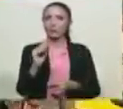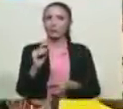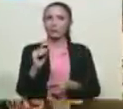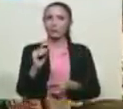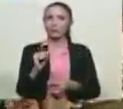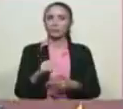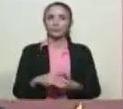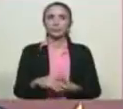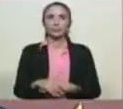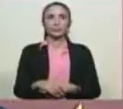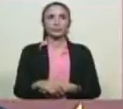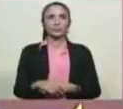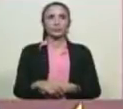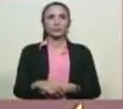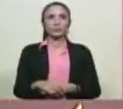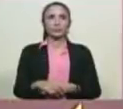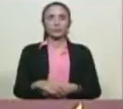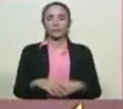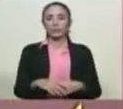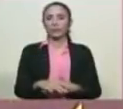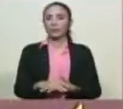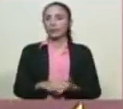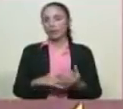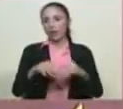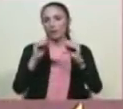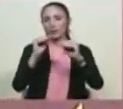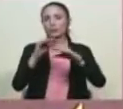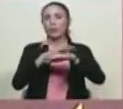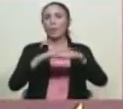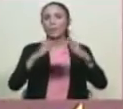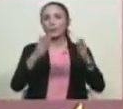ministro maestro, Néstor,